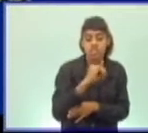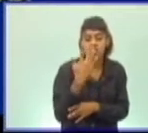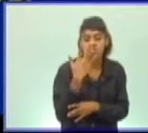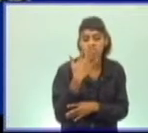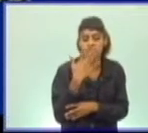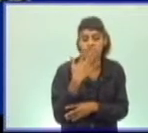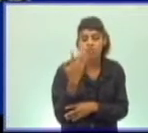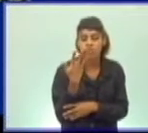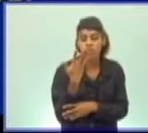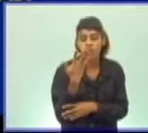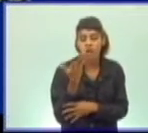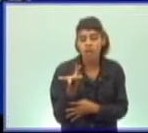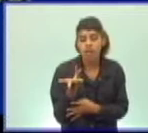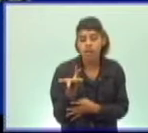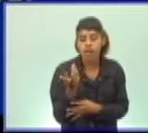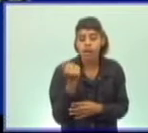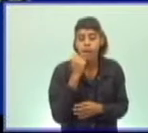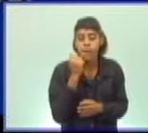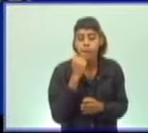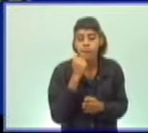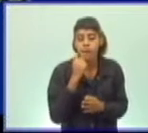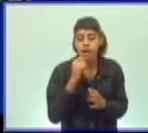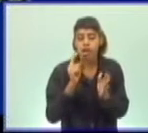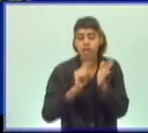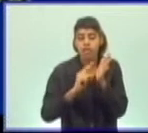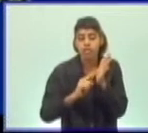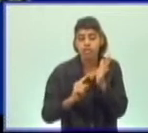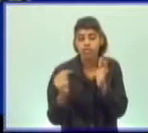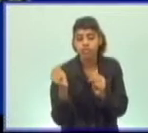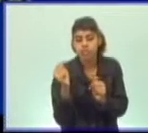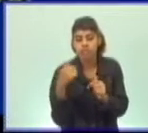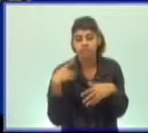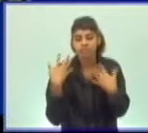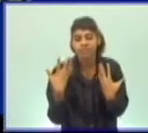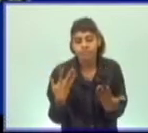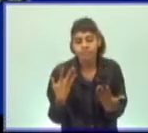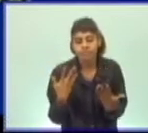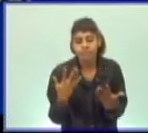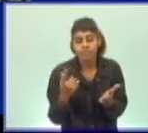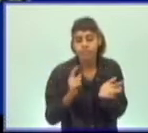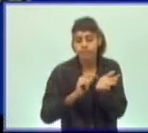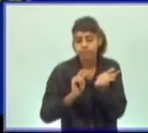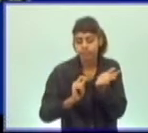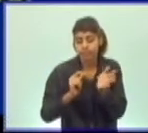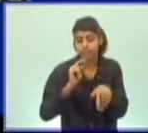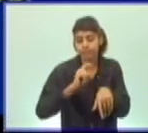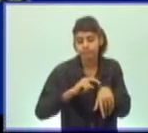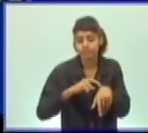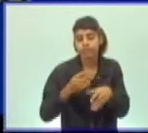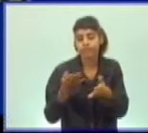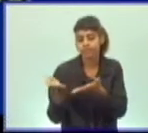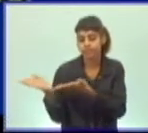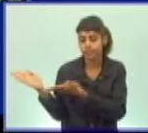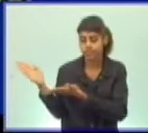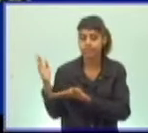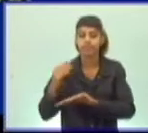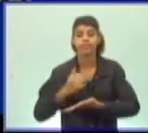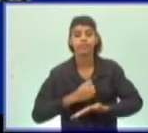es el elemento más electronegativo? Les doy unos segundos para que tomen nota del ejercicio para continuar.